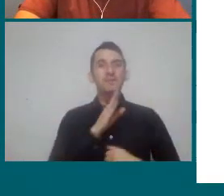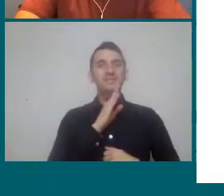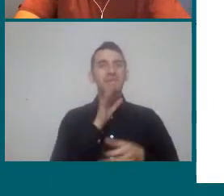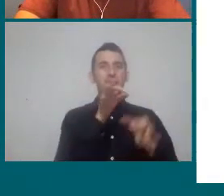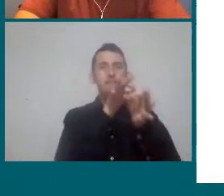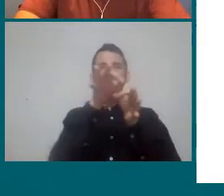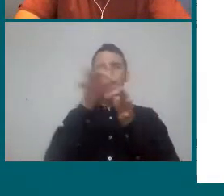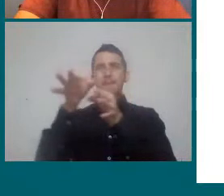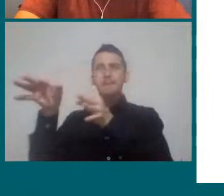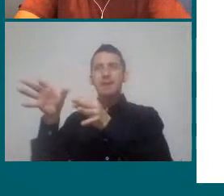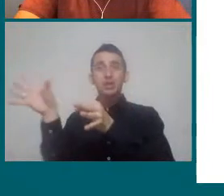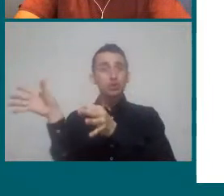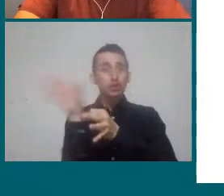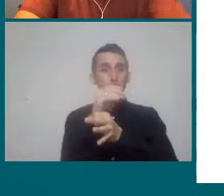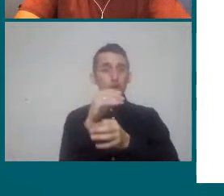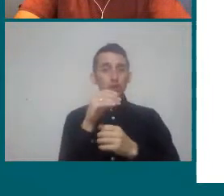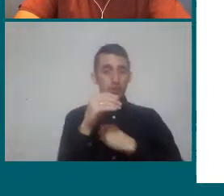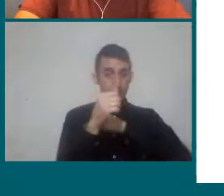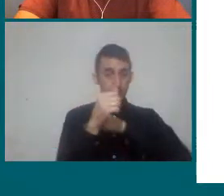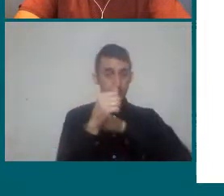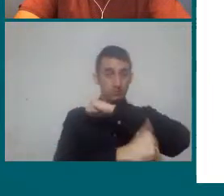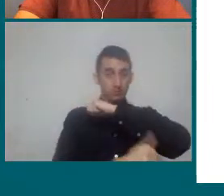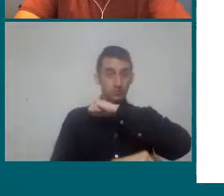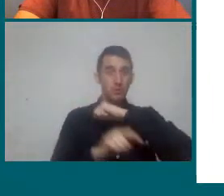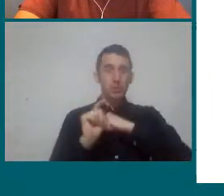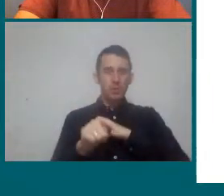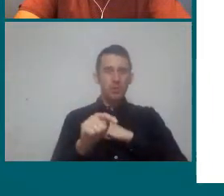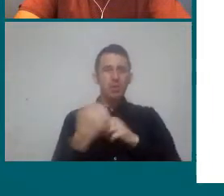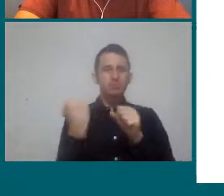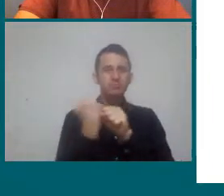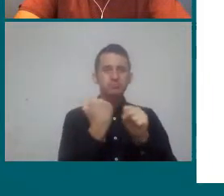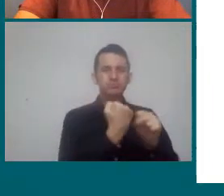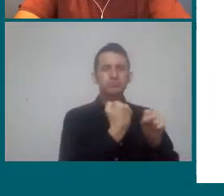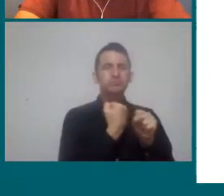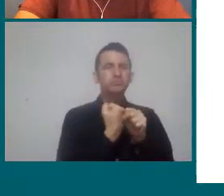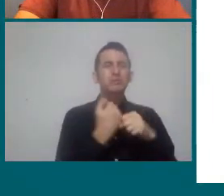del departamento para continuar este trabajo